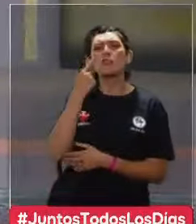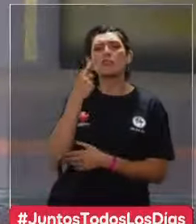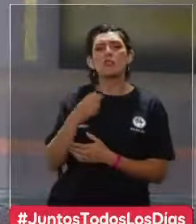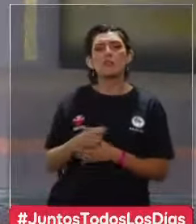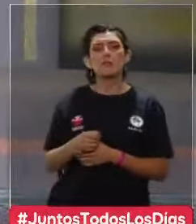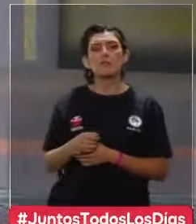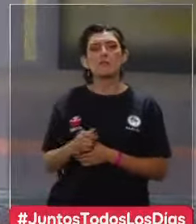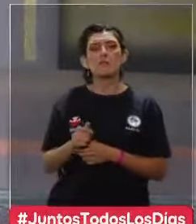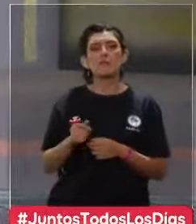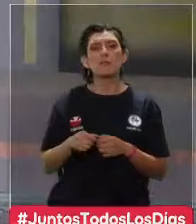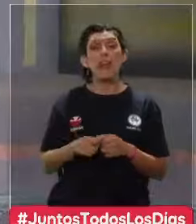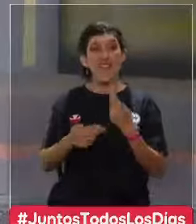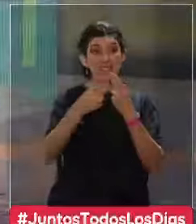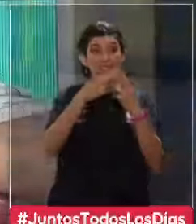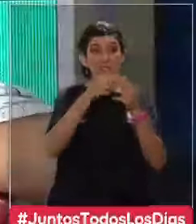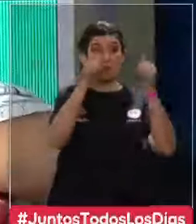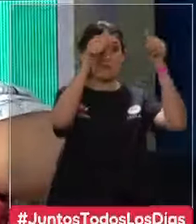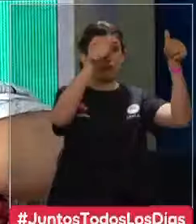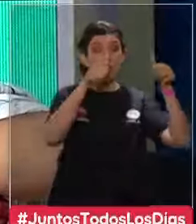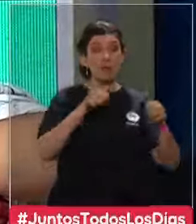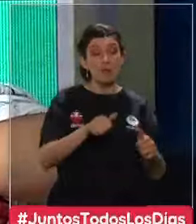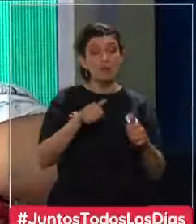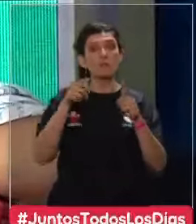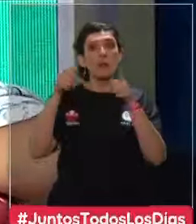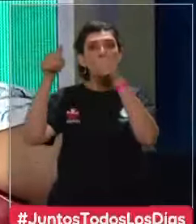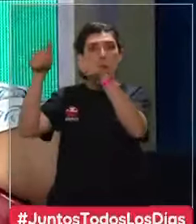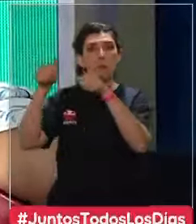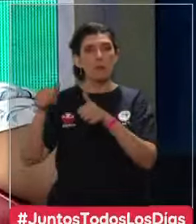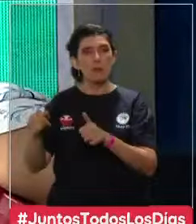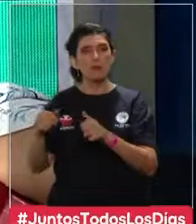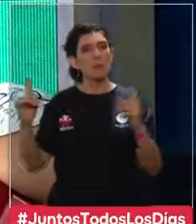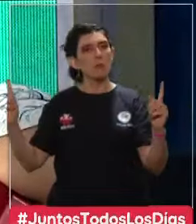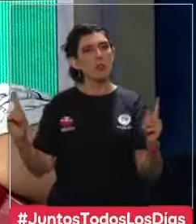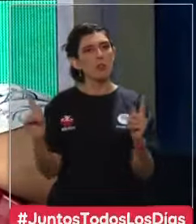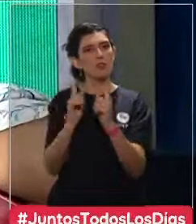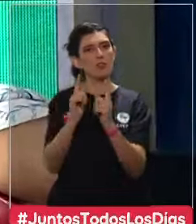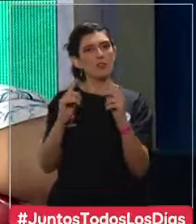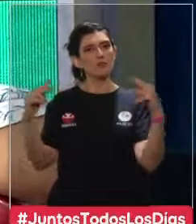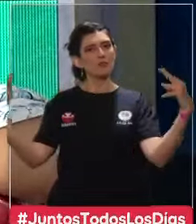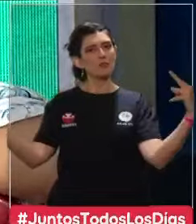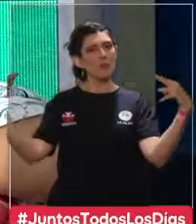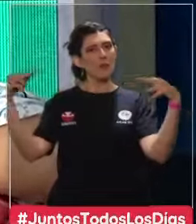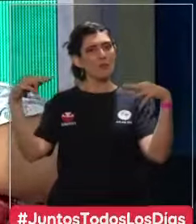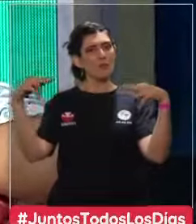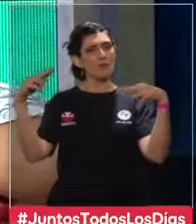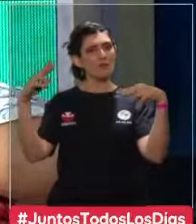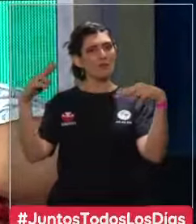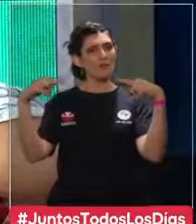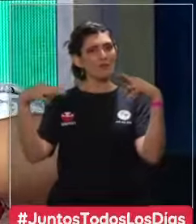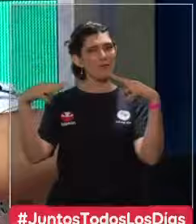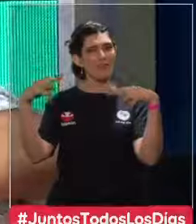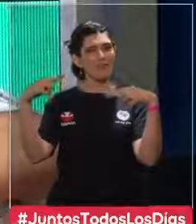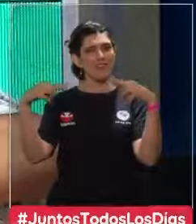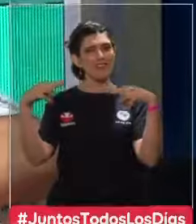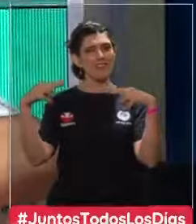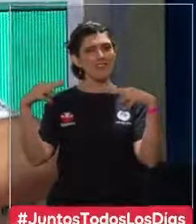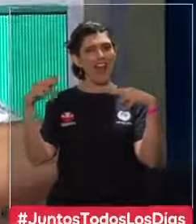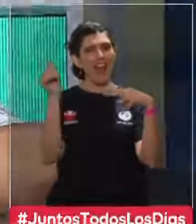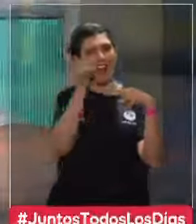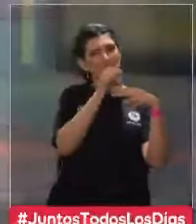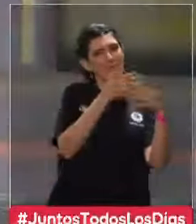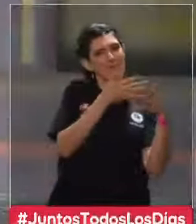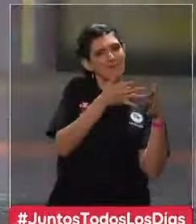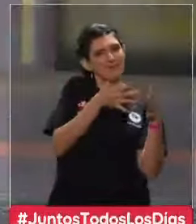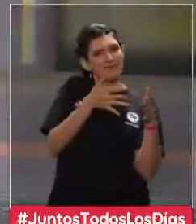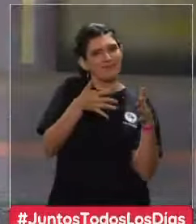Pegando ficha a la Teletón, se encontraron y se miraron, y ahí el tiempo pasó.